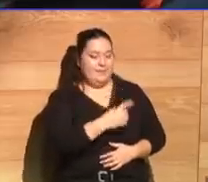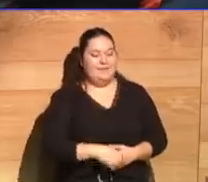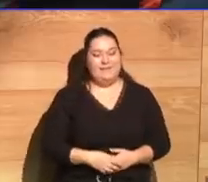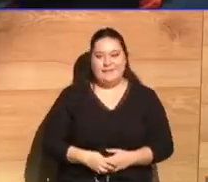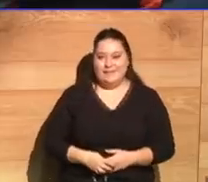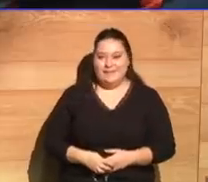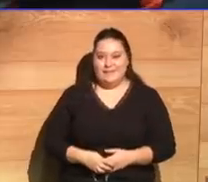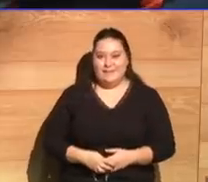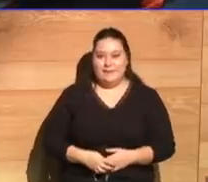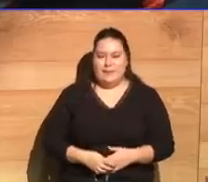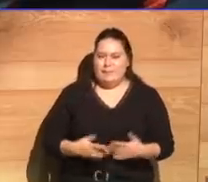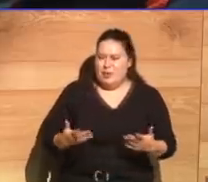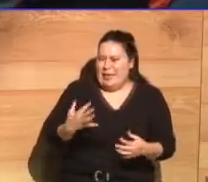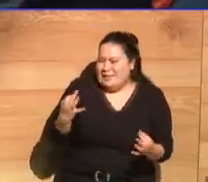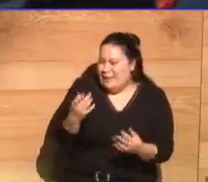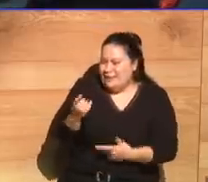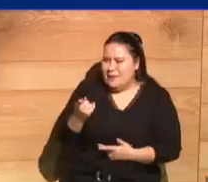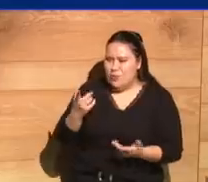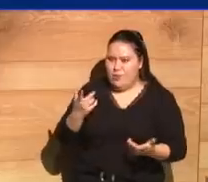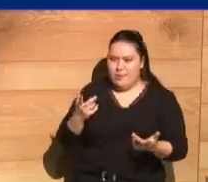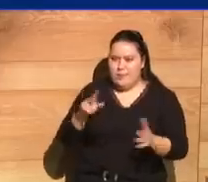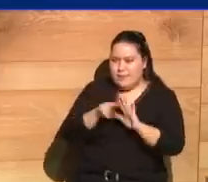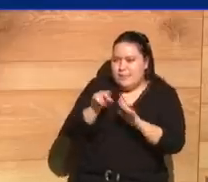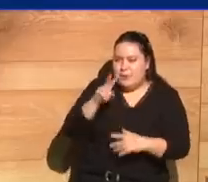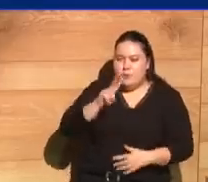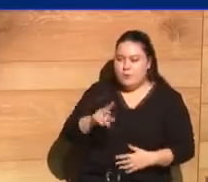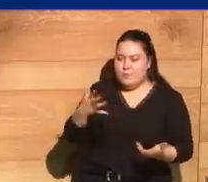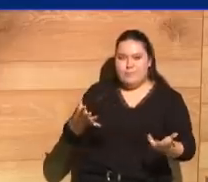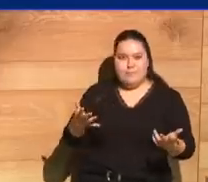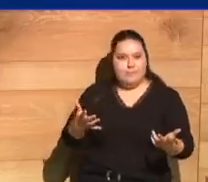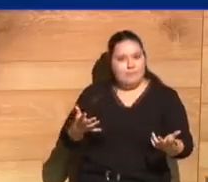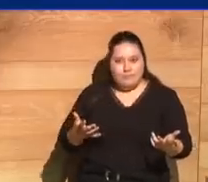Dije, ¿pero qué está pasando ahí? Digo, yo ojalá... Alguna vez